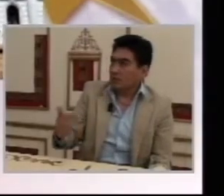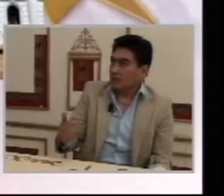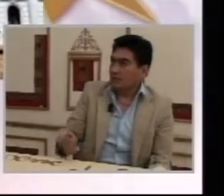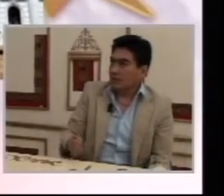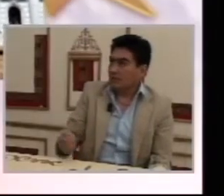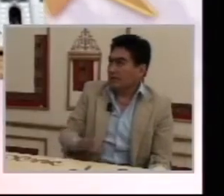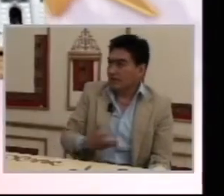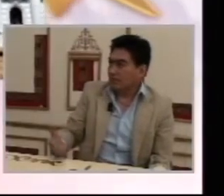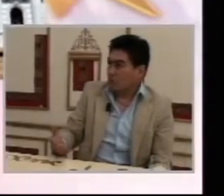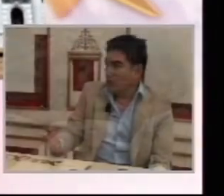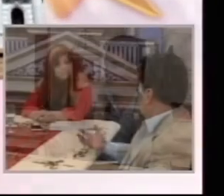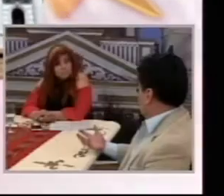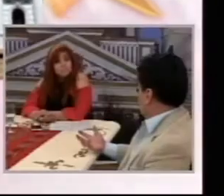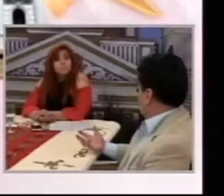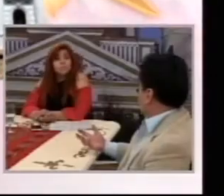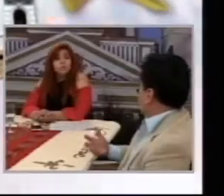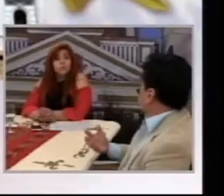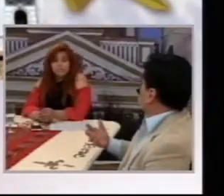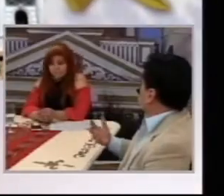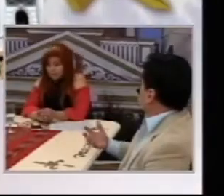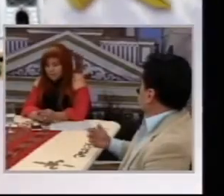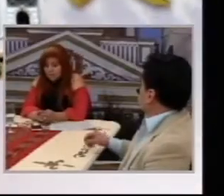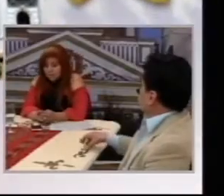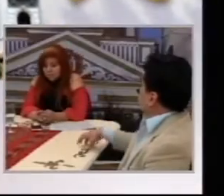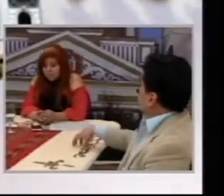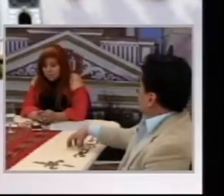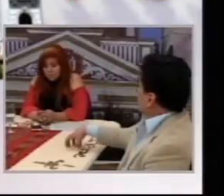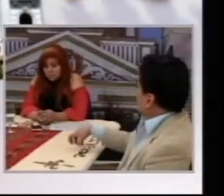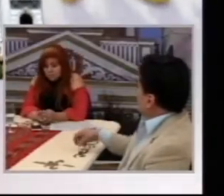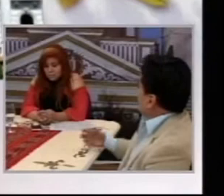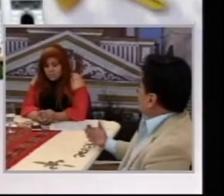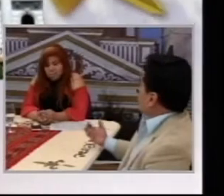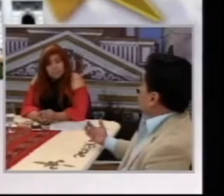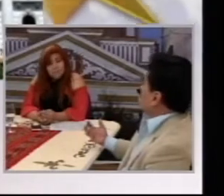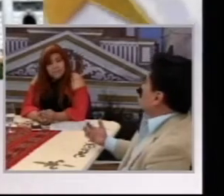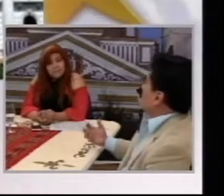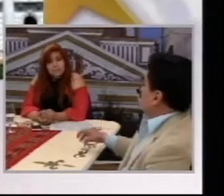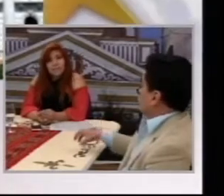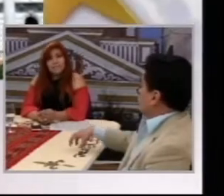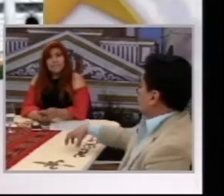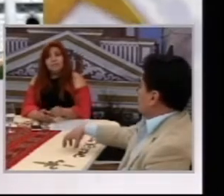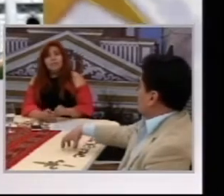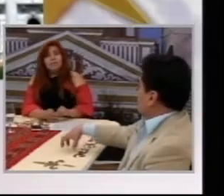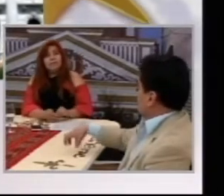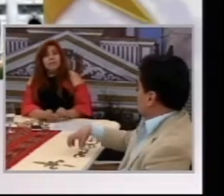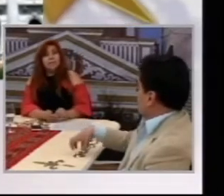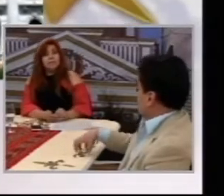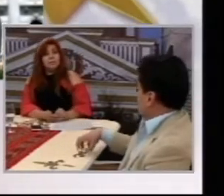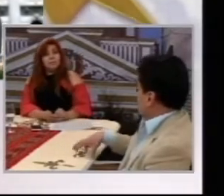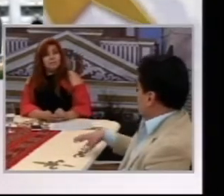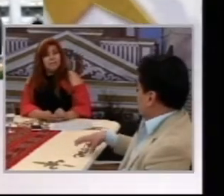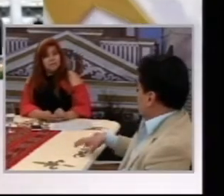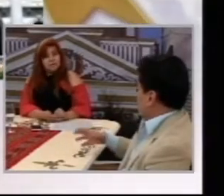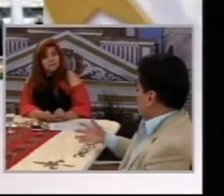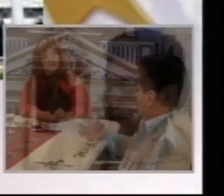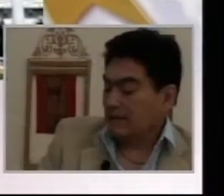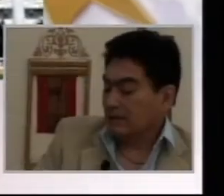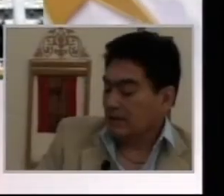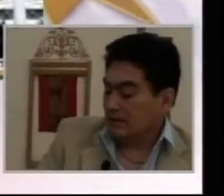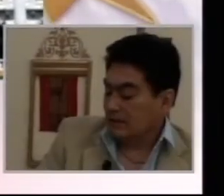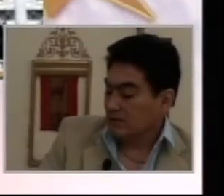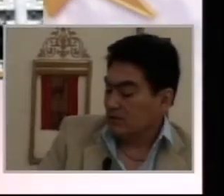No, en los que van a venir tampoco. La gente no cree. Estamos viviendo, y eso quiero profundizar sobre este tema